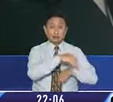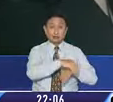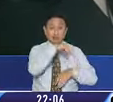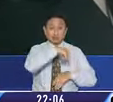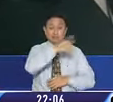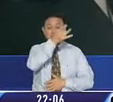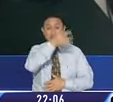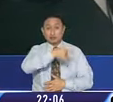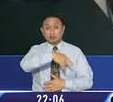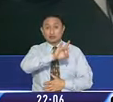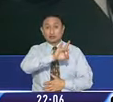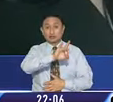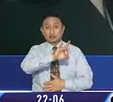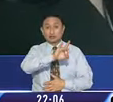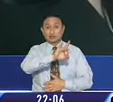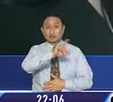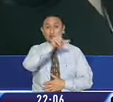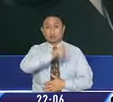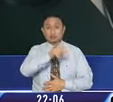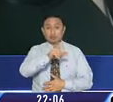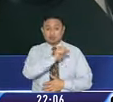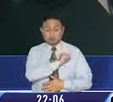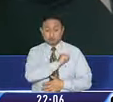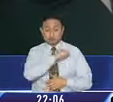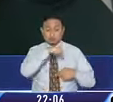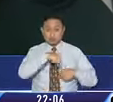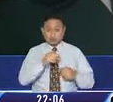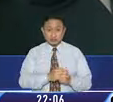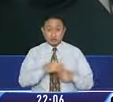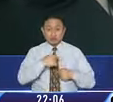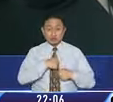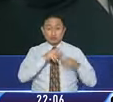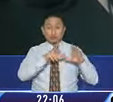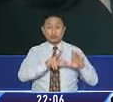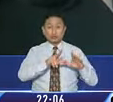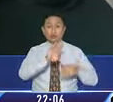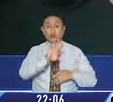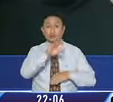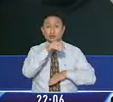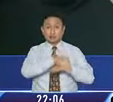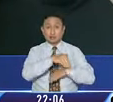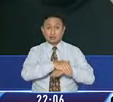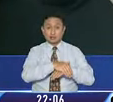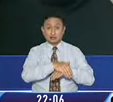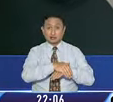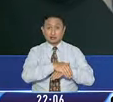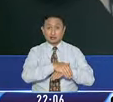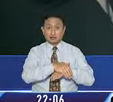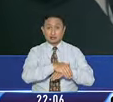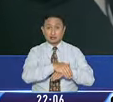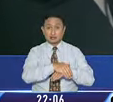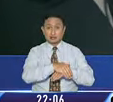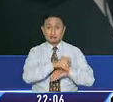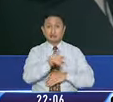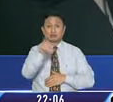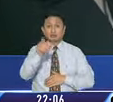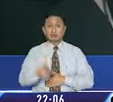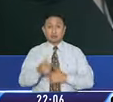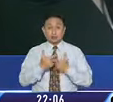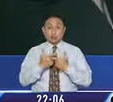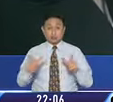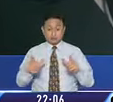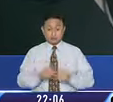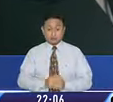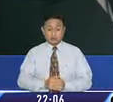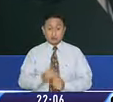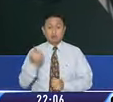18 mafiosos y por eso fue el problema. Yo estuve aquí a las 8, a las 4 de la tarde, tenía que haber salido. Un chico preso que era solo